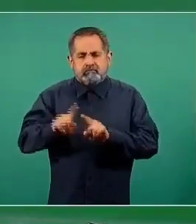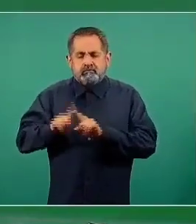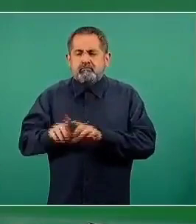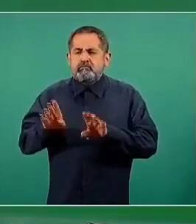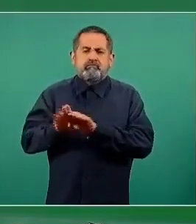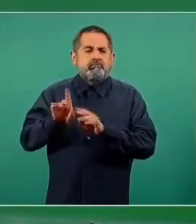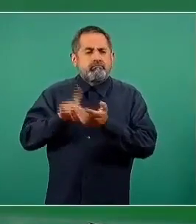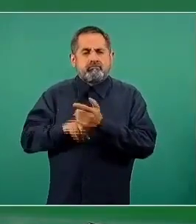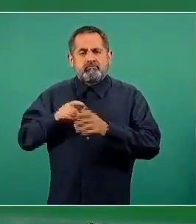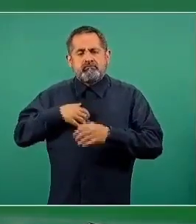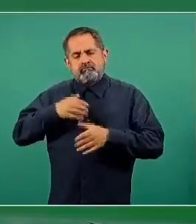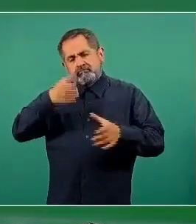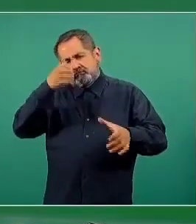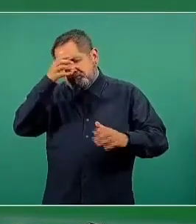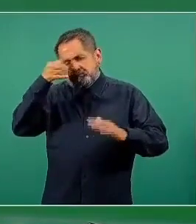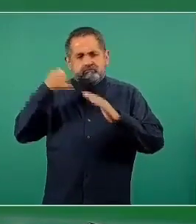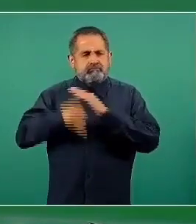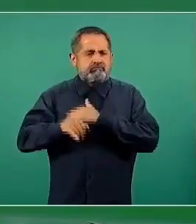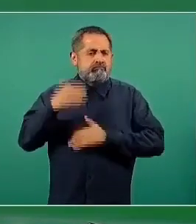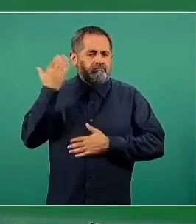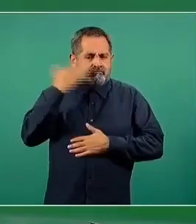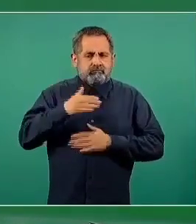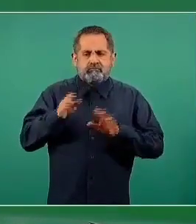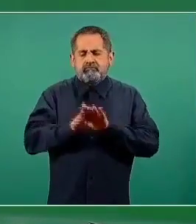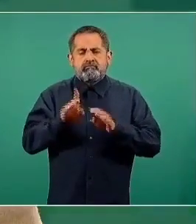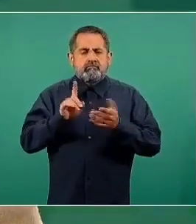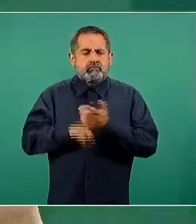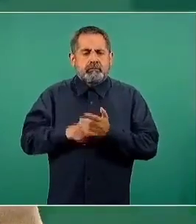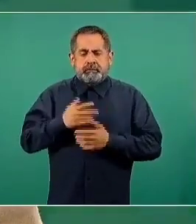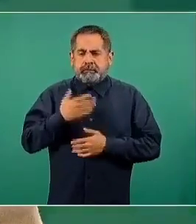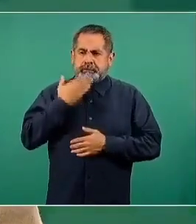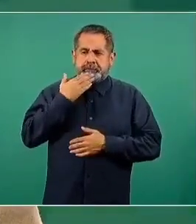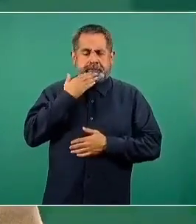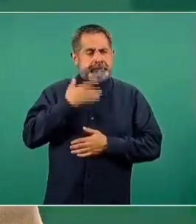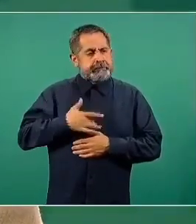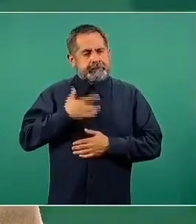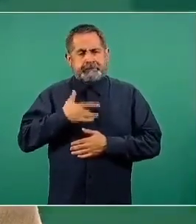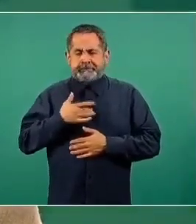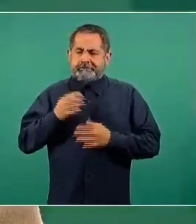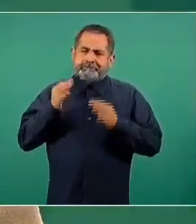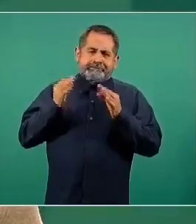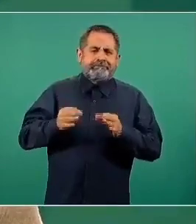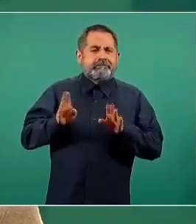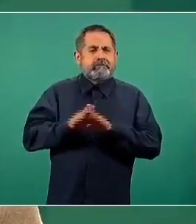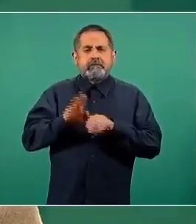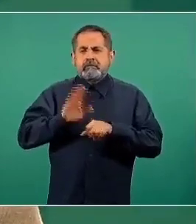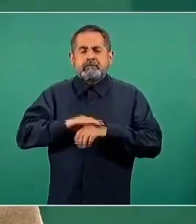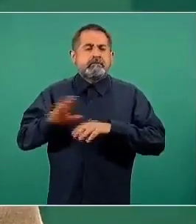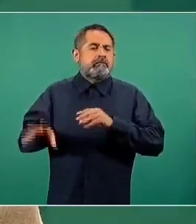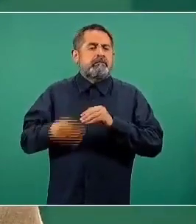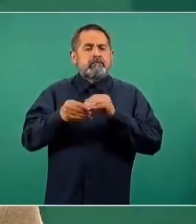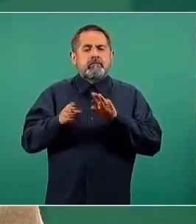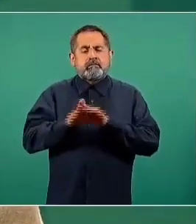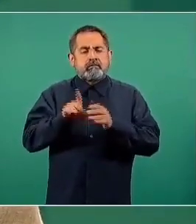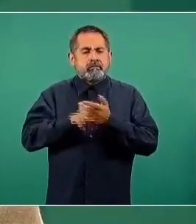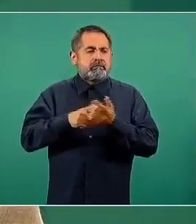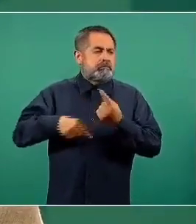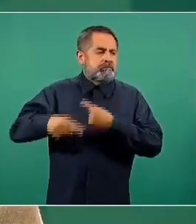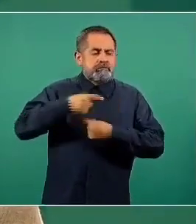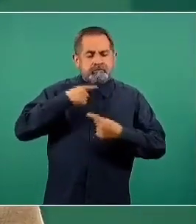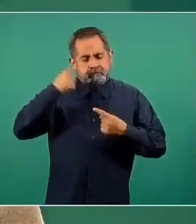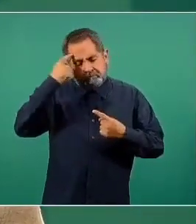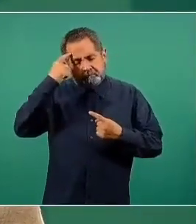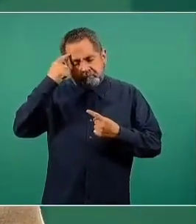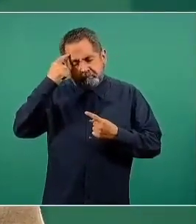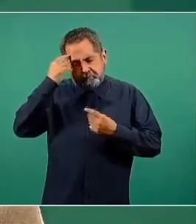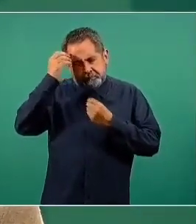del conocimiento que nos pudieran nutrir de una reflexión crítica a la que se ha sumado también una reflexión